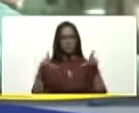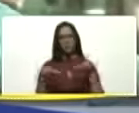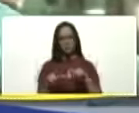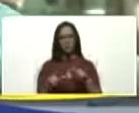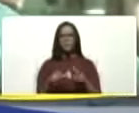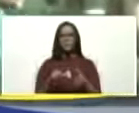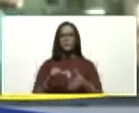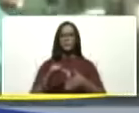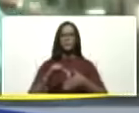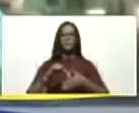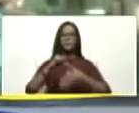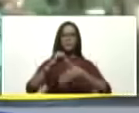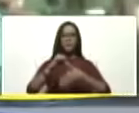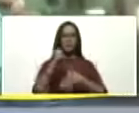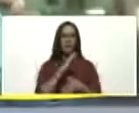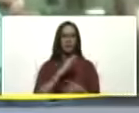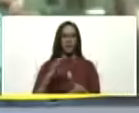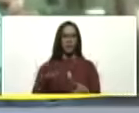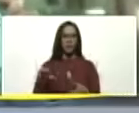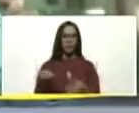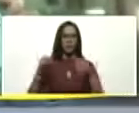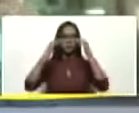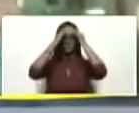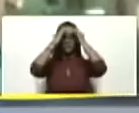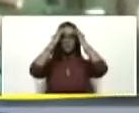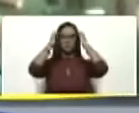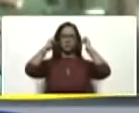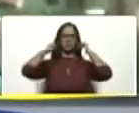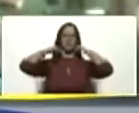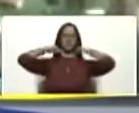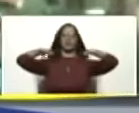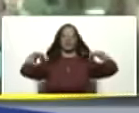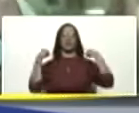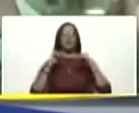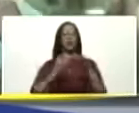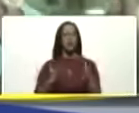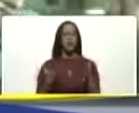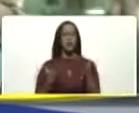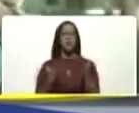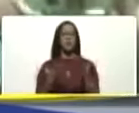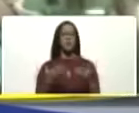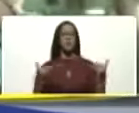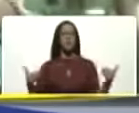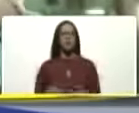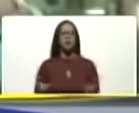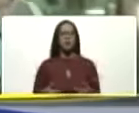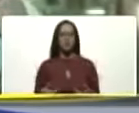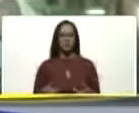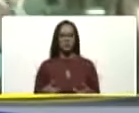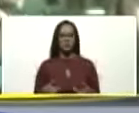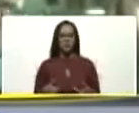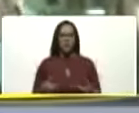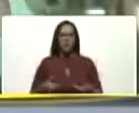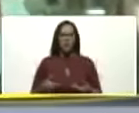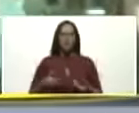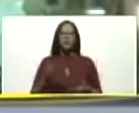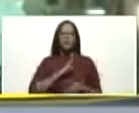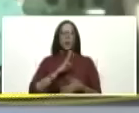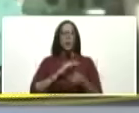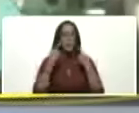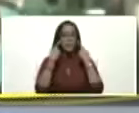América Latina y el Caribe. Y esto lo estamos logrando con pulso, con esfuerzo propio,